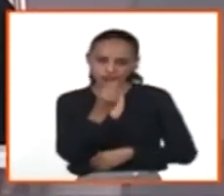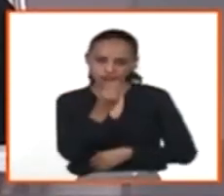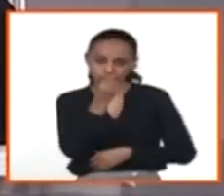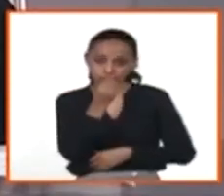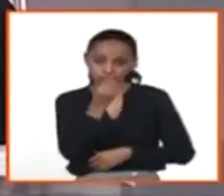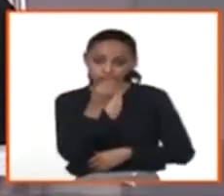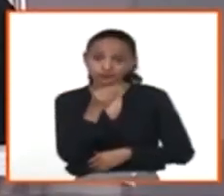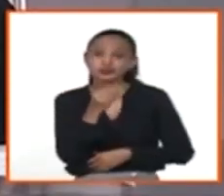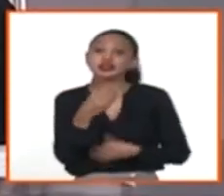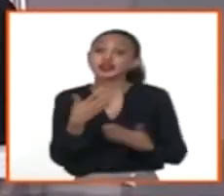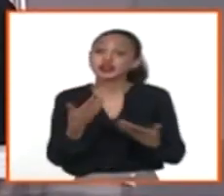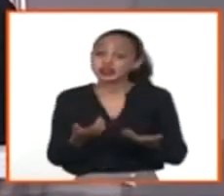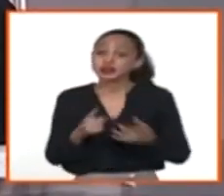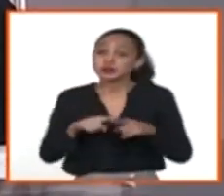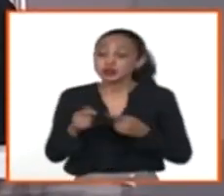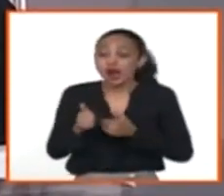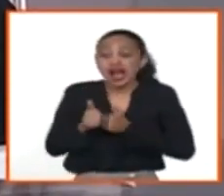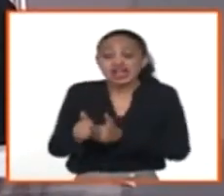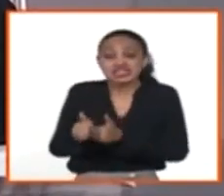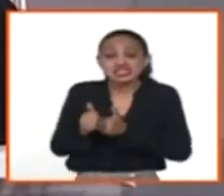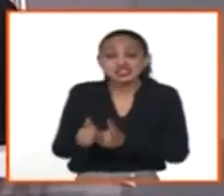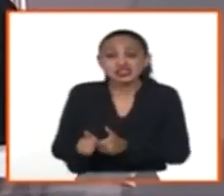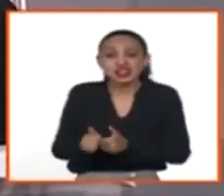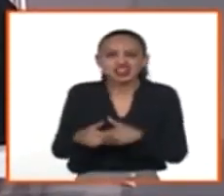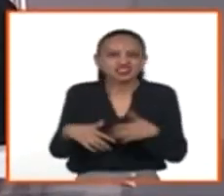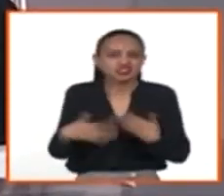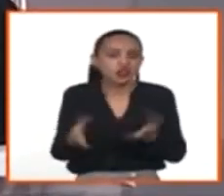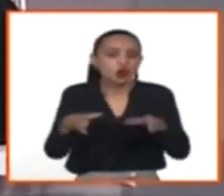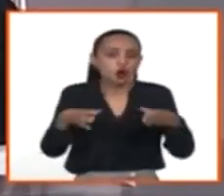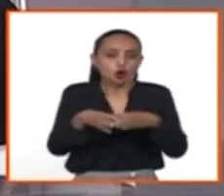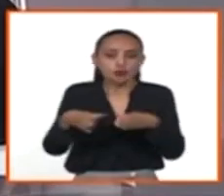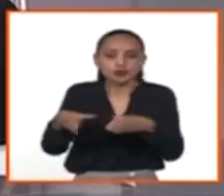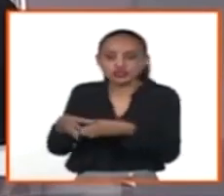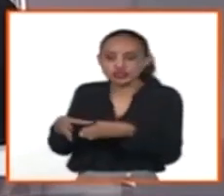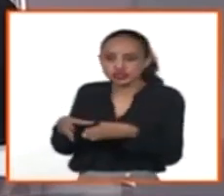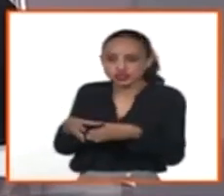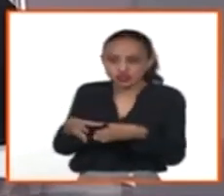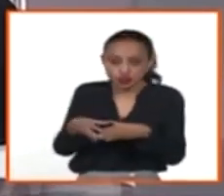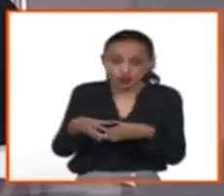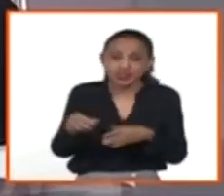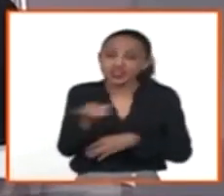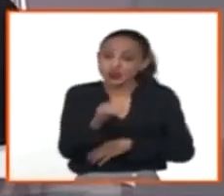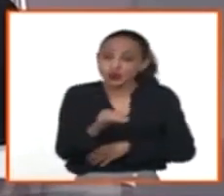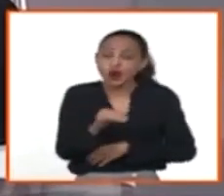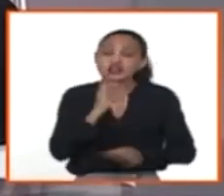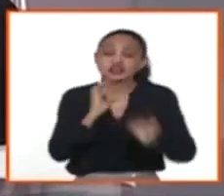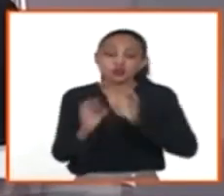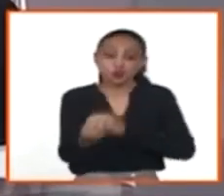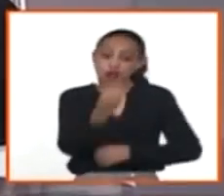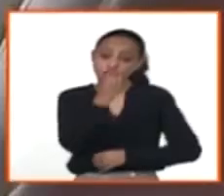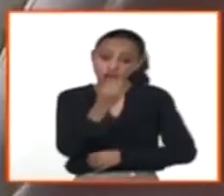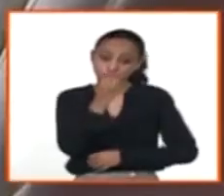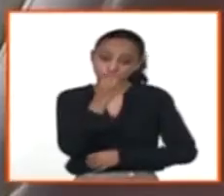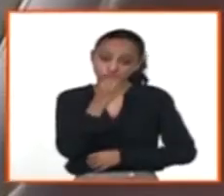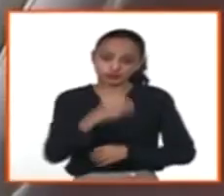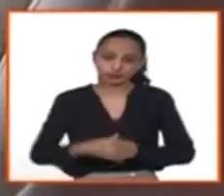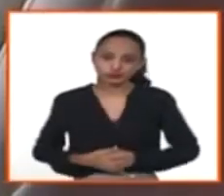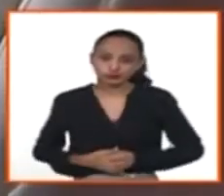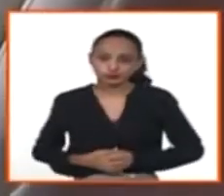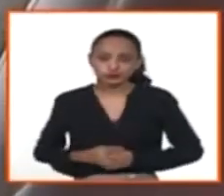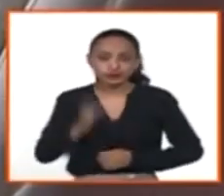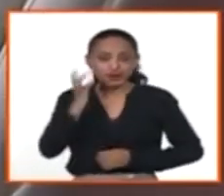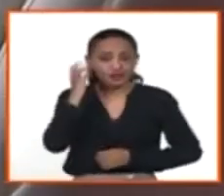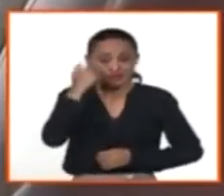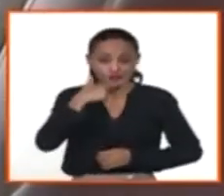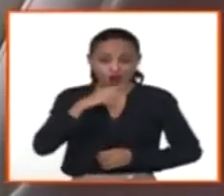por supuesto va a estar asesorando a las comisiones de soberanía alimentaria y seguridad alimentaria y nutricional. Es algo que la FAO ha apuntado muchísimo,